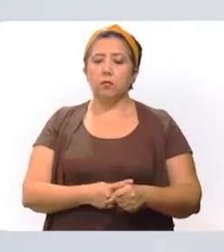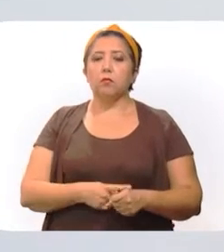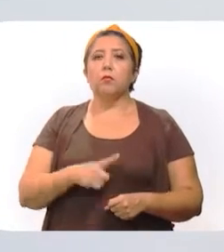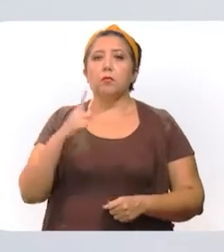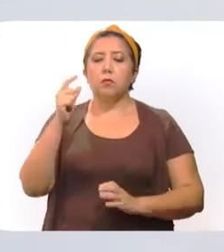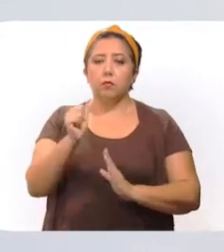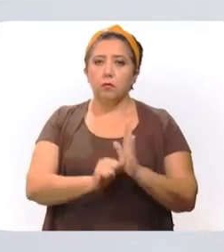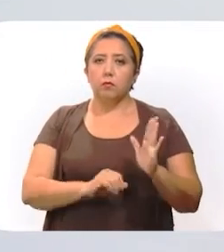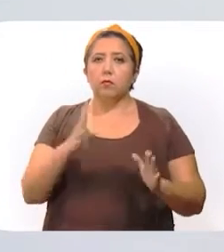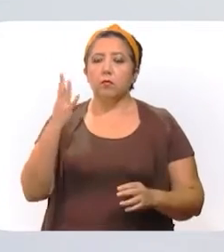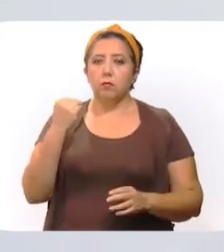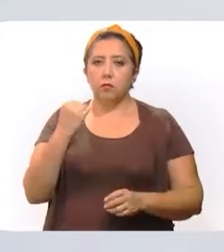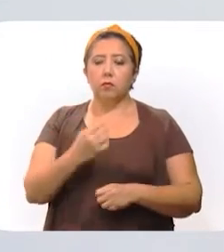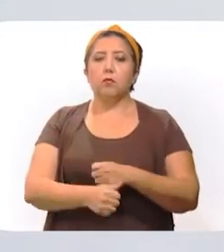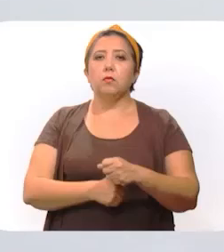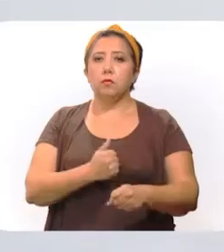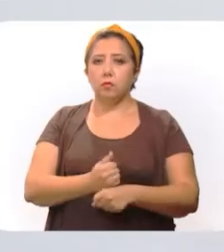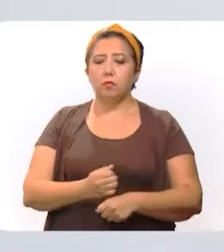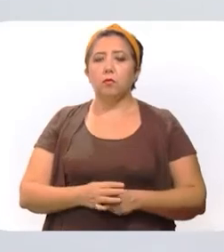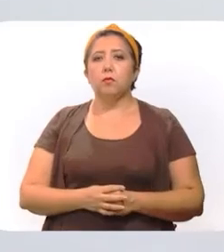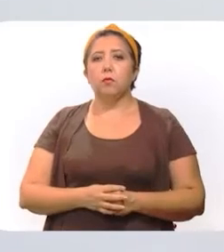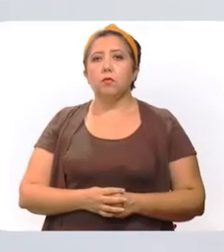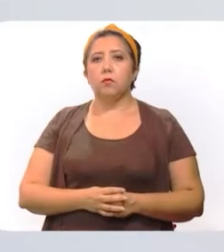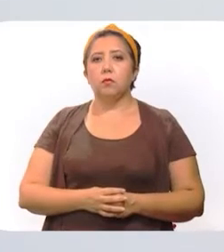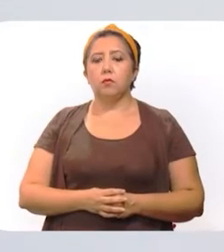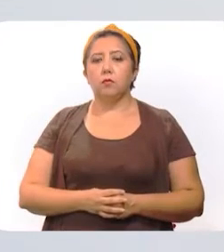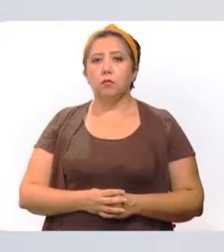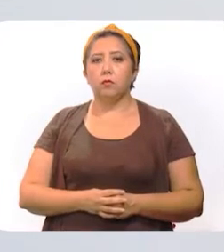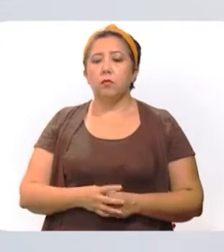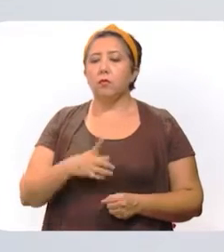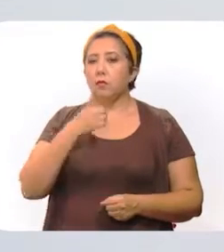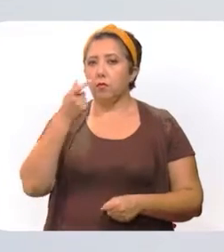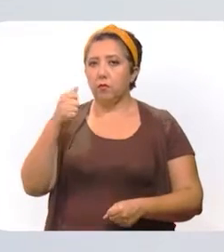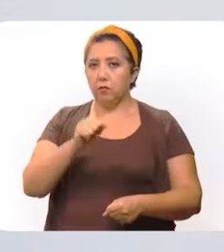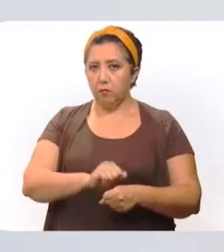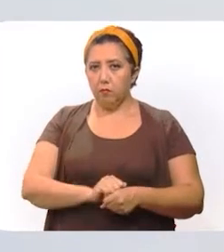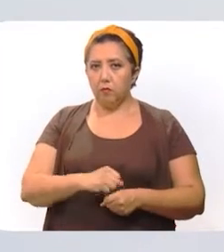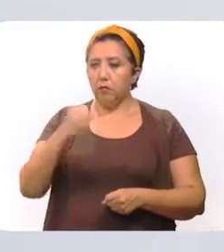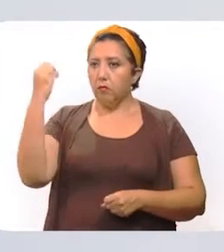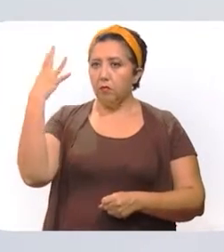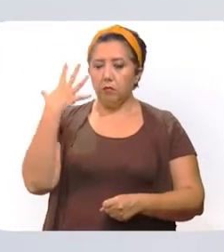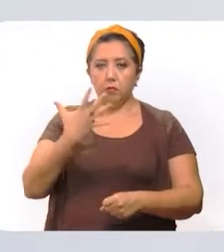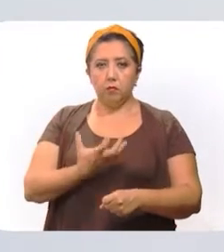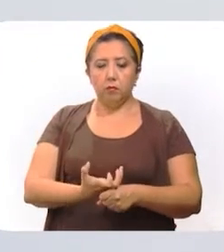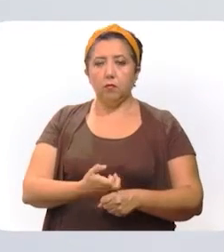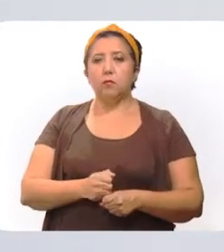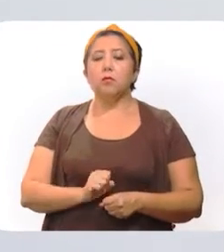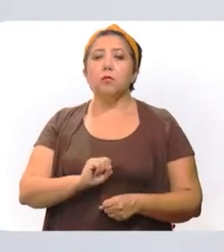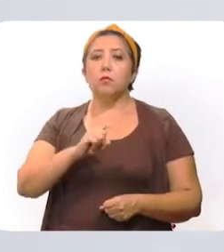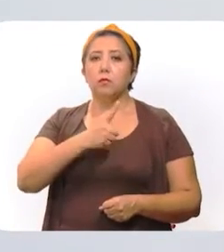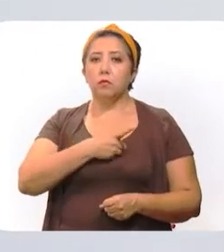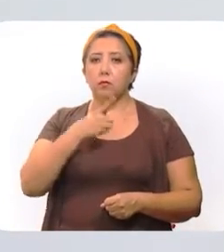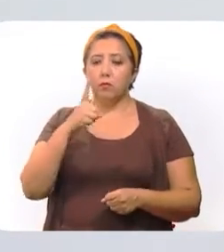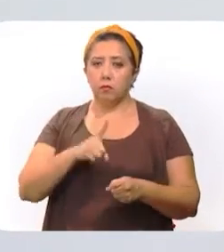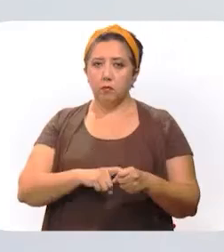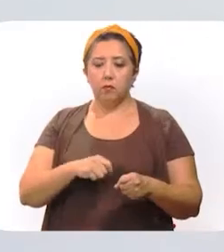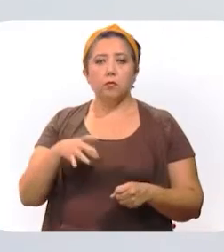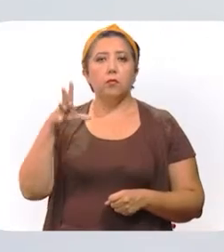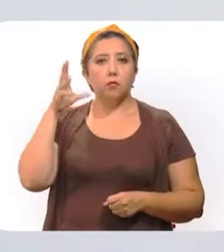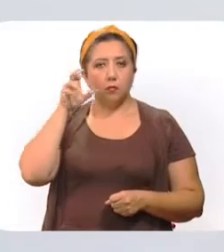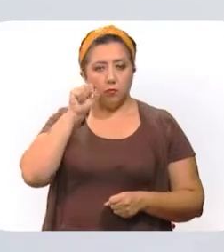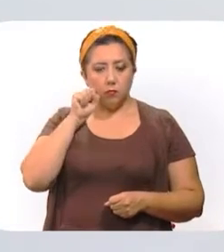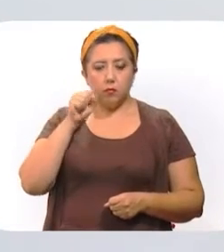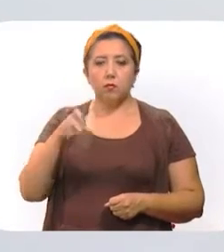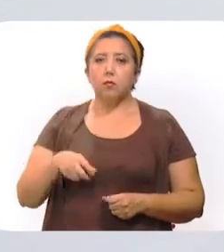rango de edad de los casos es de un mes a 99 años. Los indicadores semanales de nuestro semáforo estatal de salud marcan